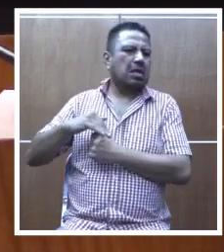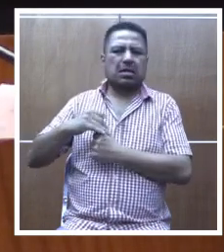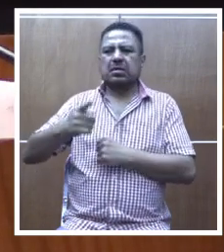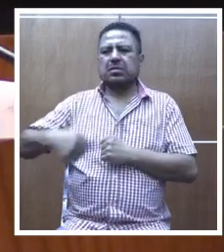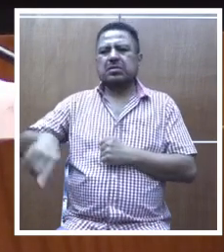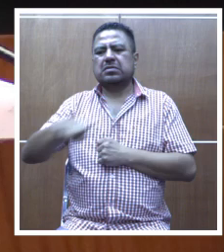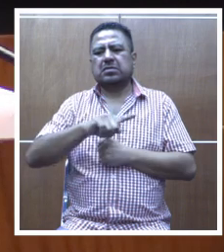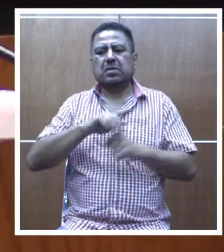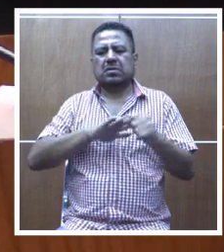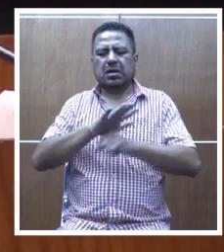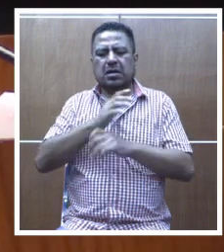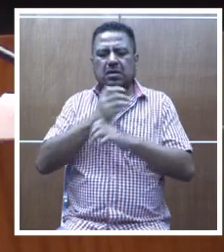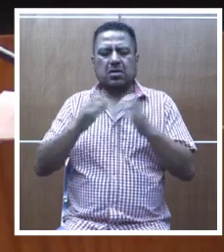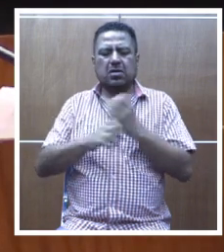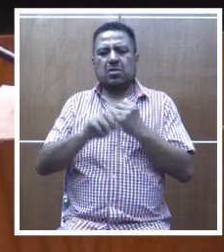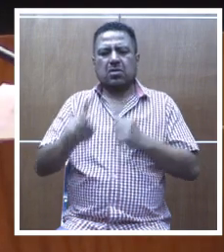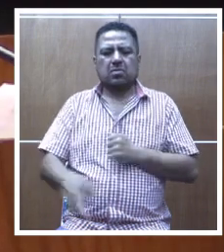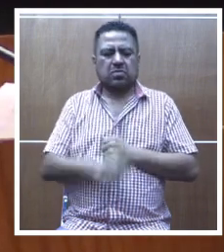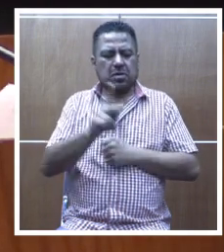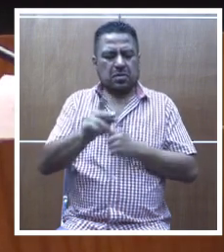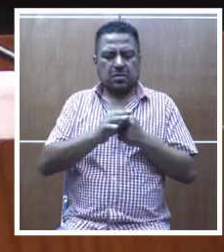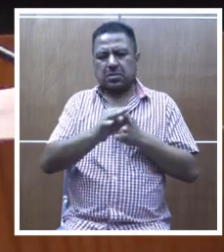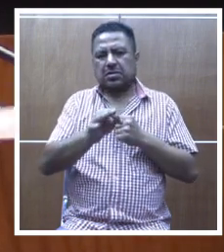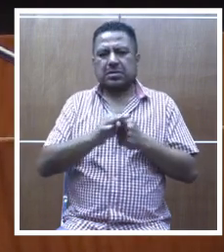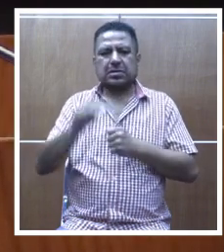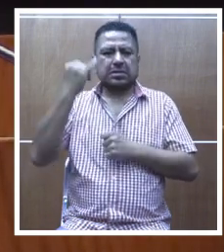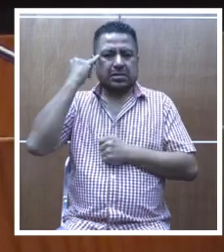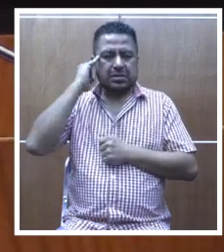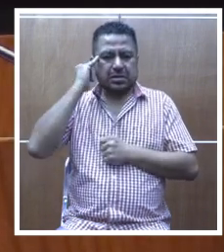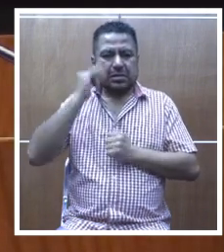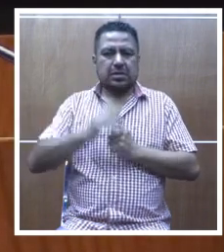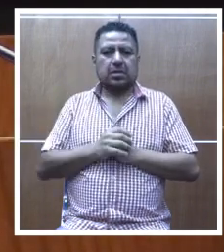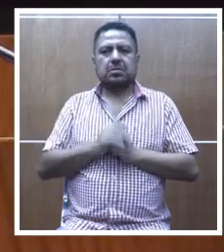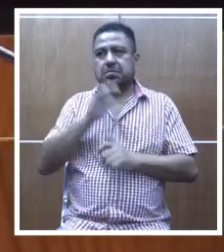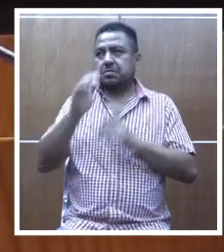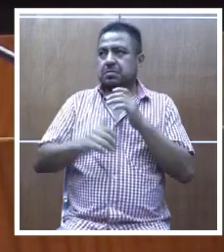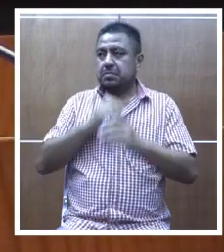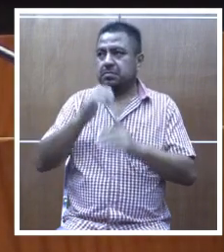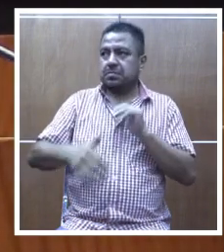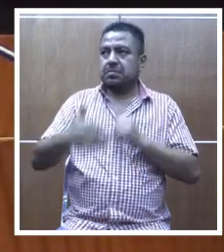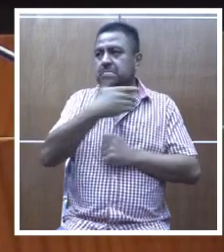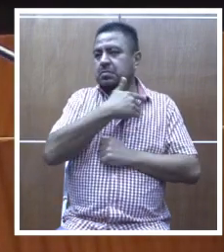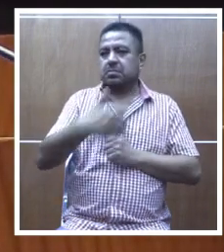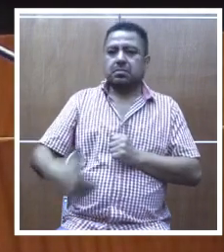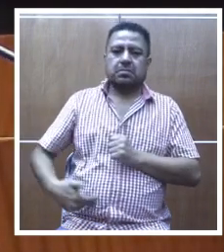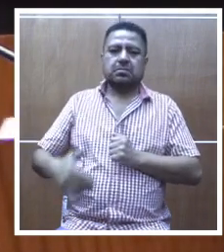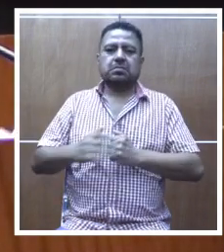objeto los pueblos y comunidades indígenas. Es cuanto, diputado presidente.